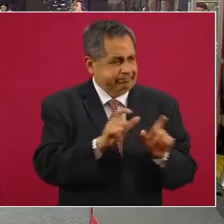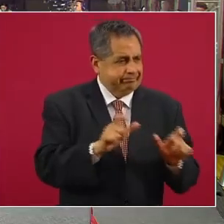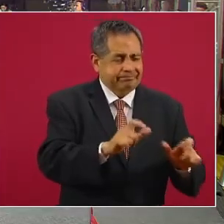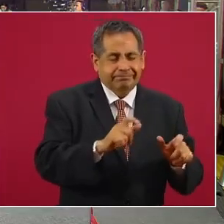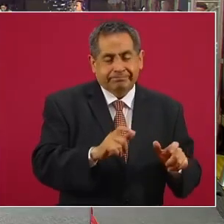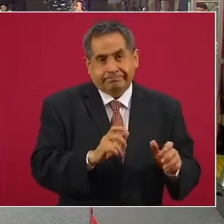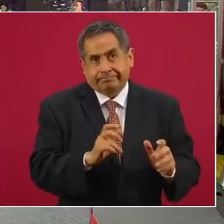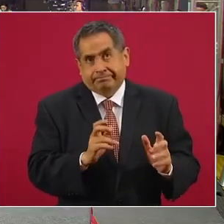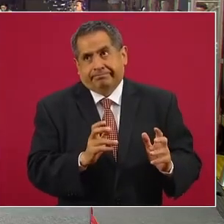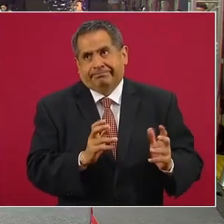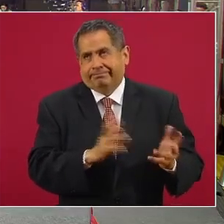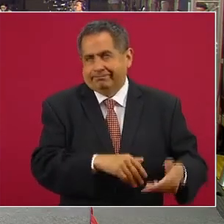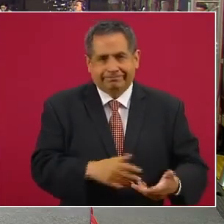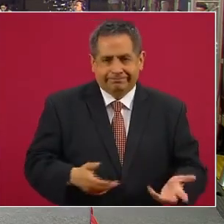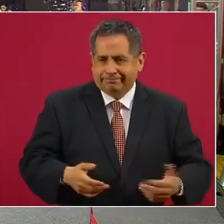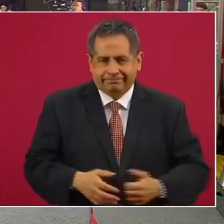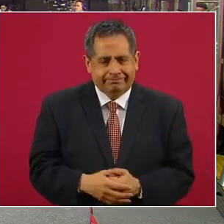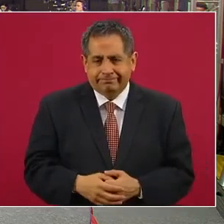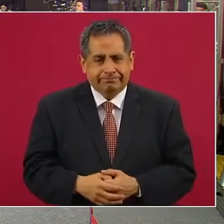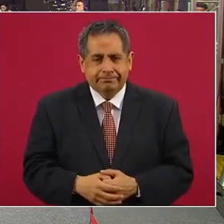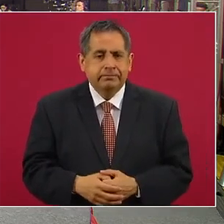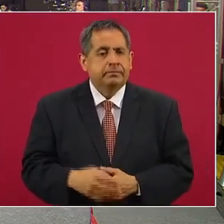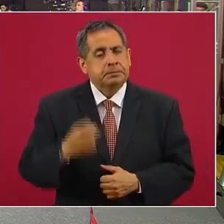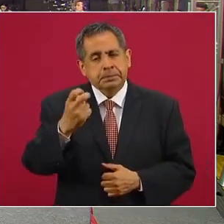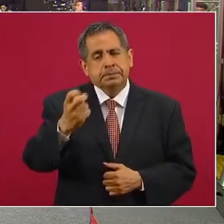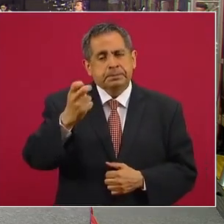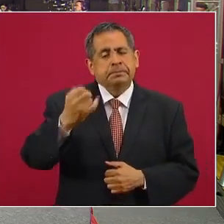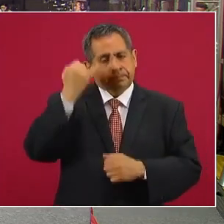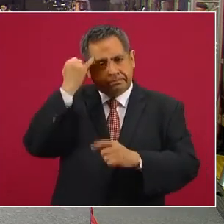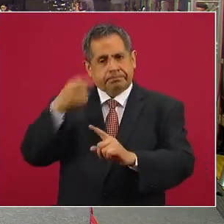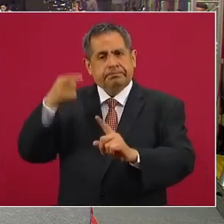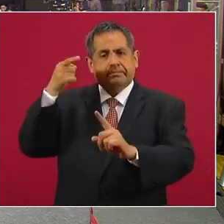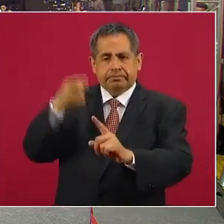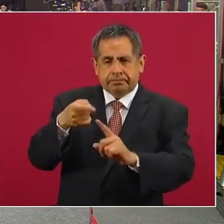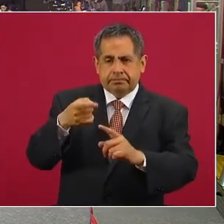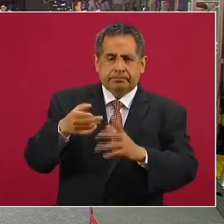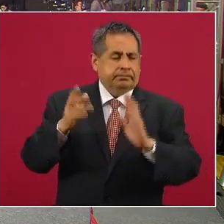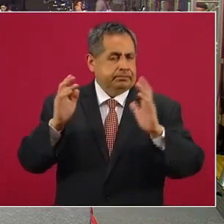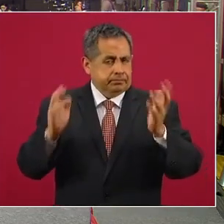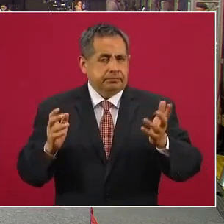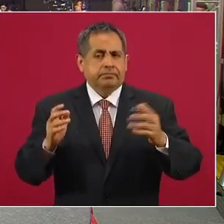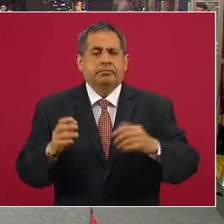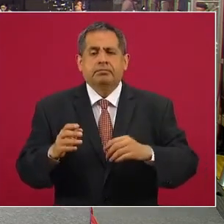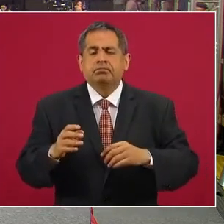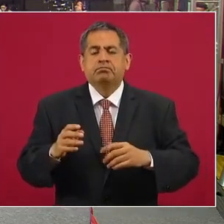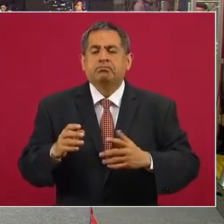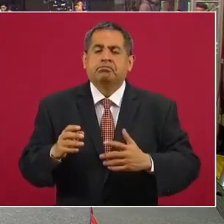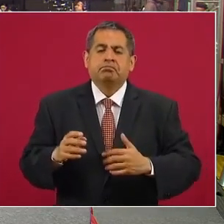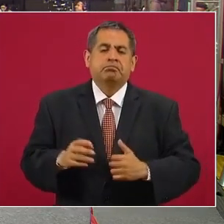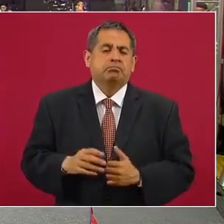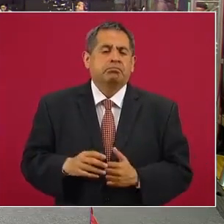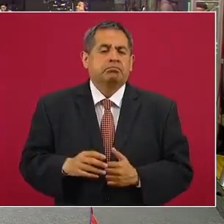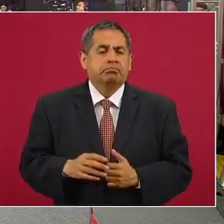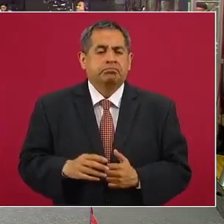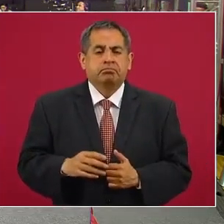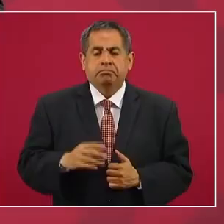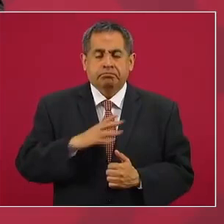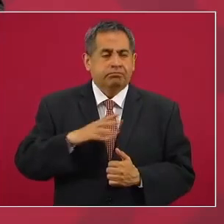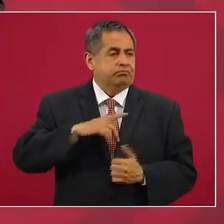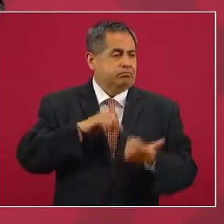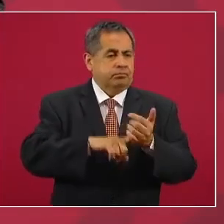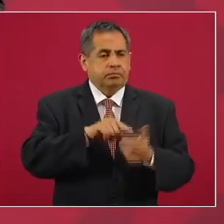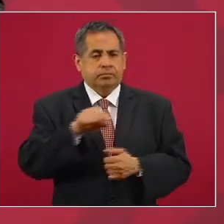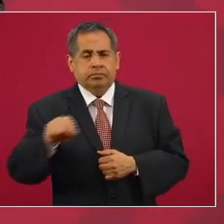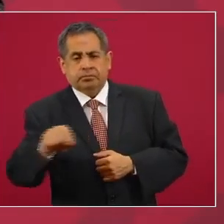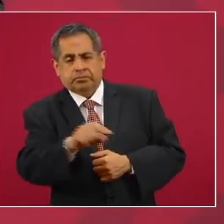Entonces, ese es el asunto, ¿no? Básicamente, el que hay